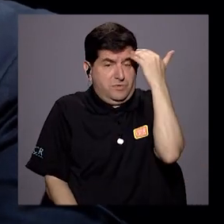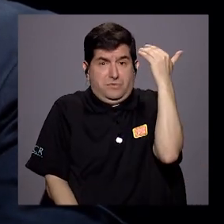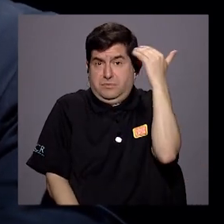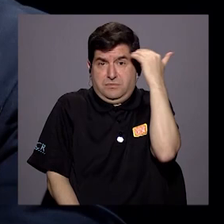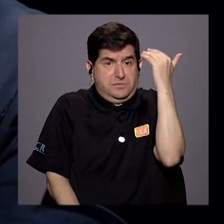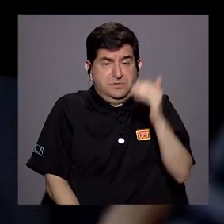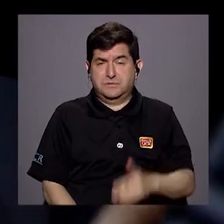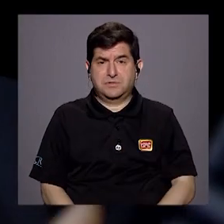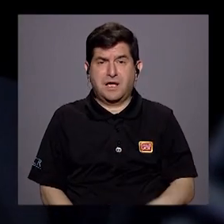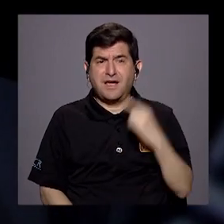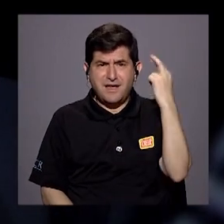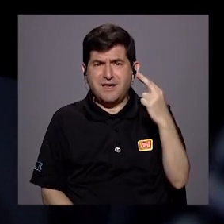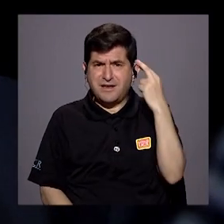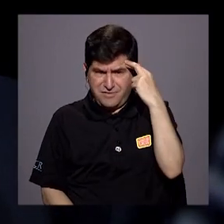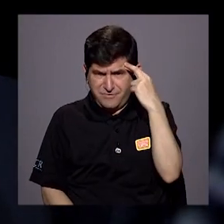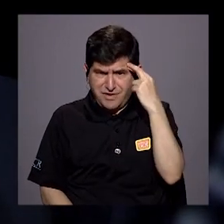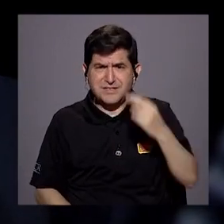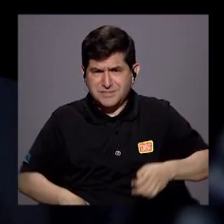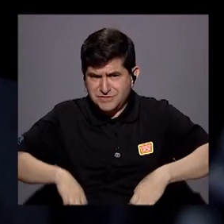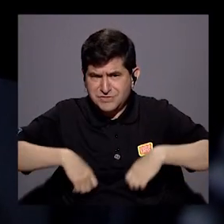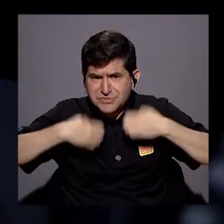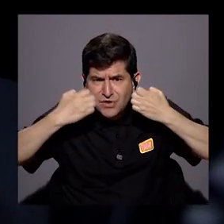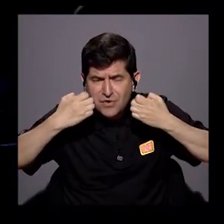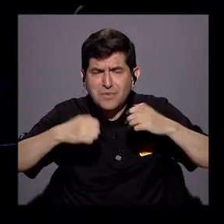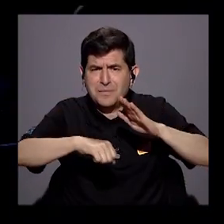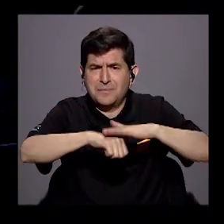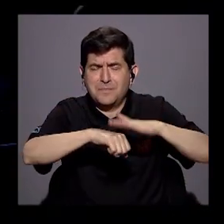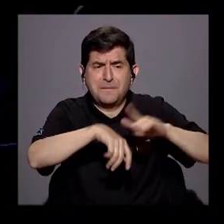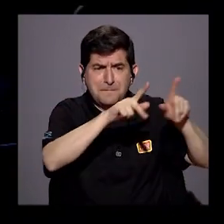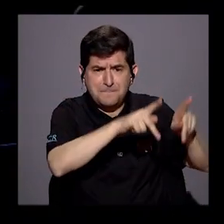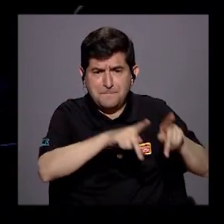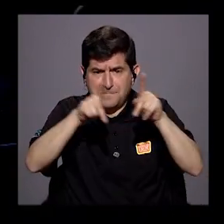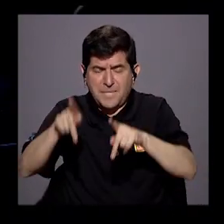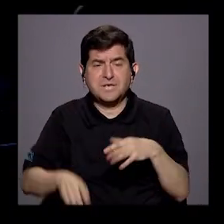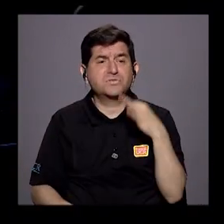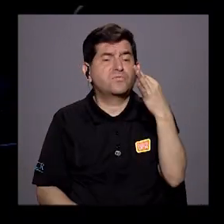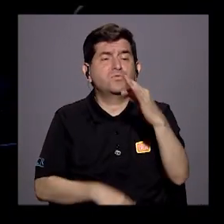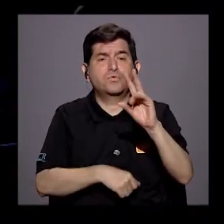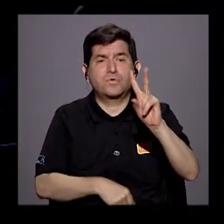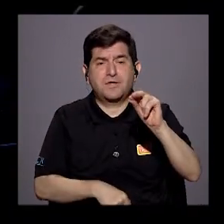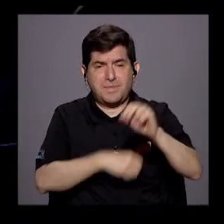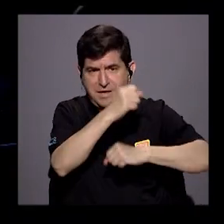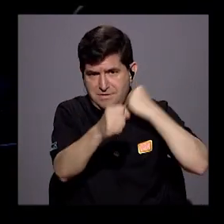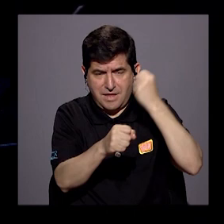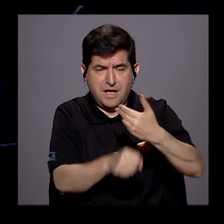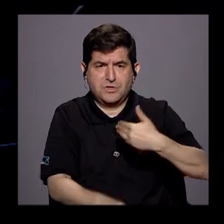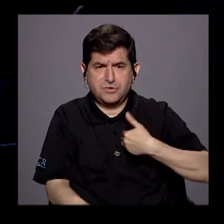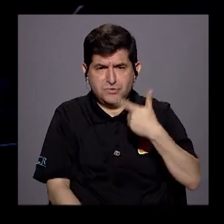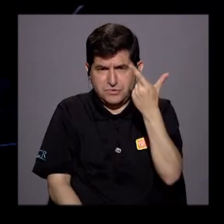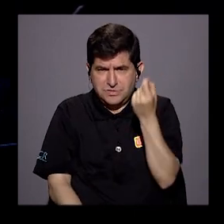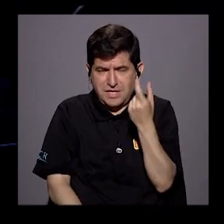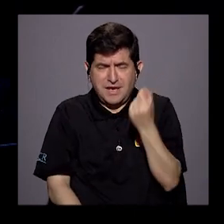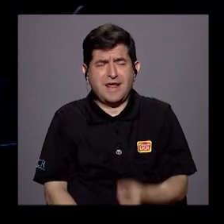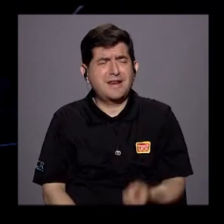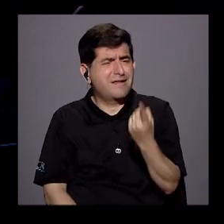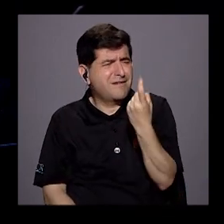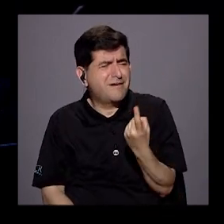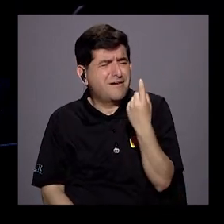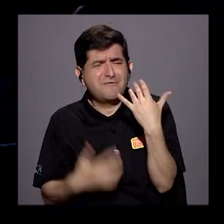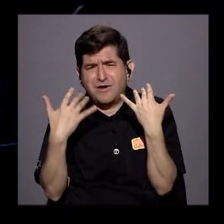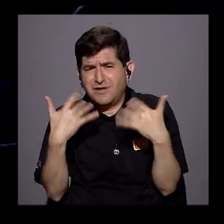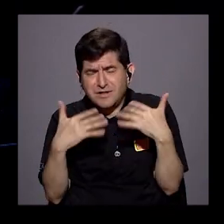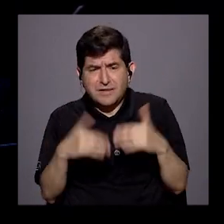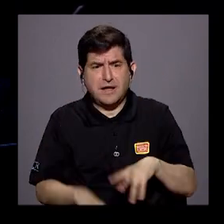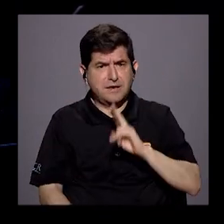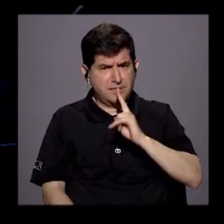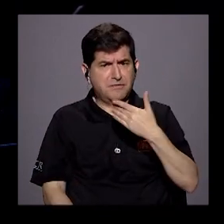una razón de ser haga que para las personas que en los próximos 20 años van a obtener una pensión tan deficitaria puedan